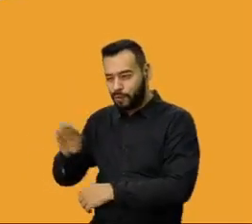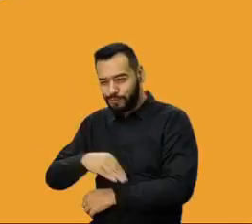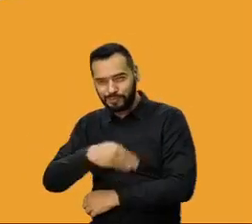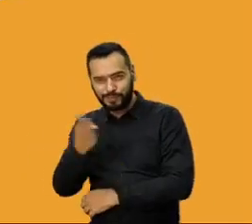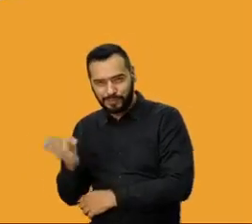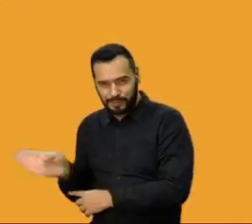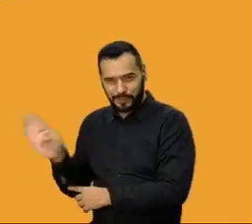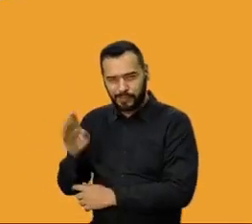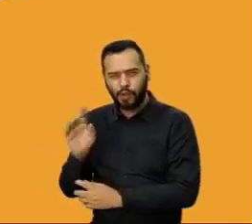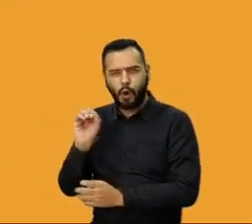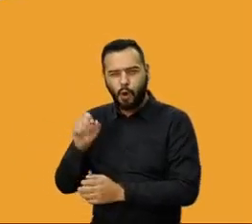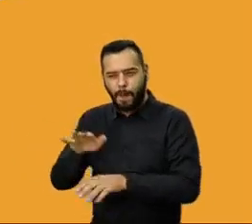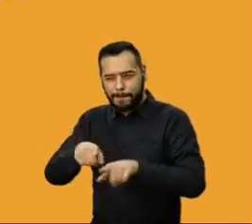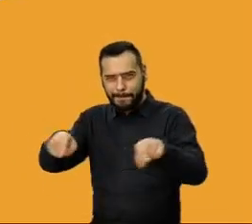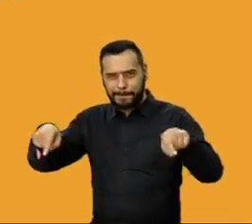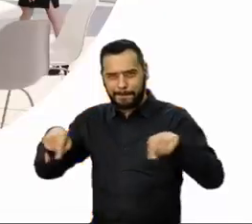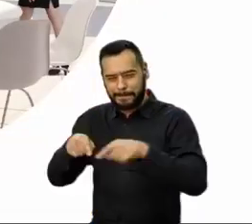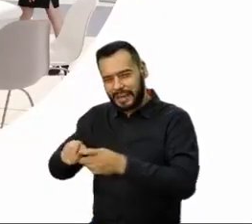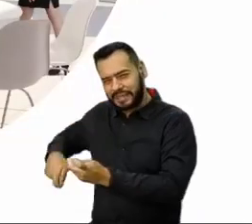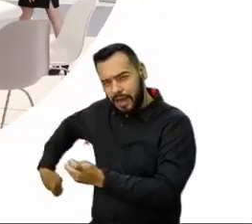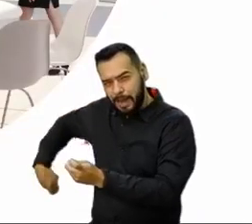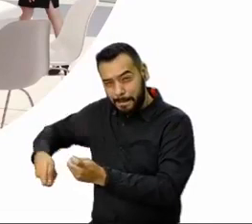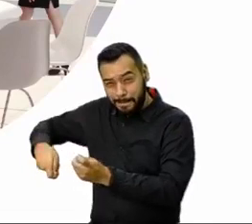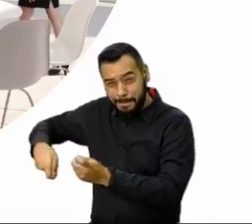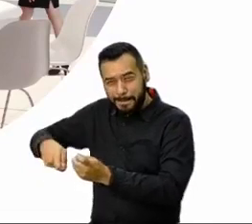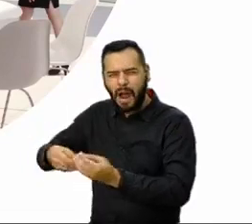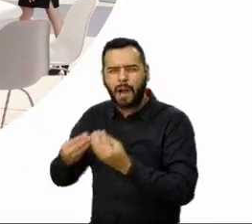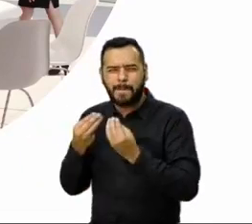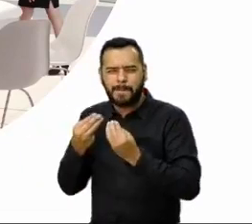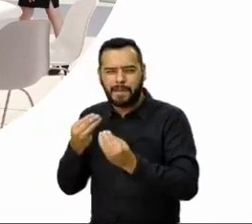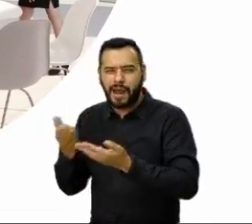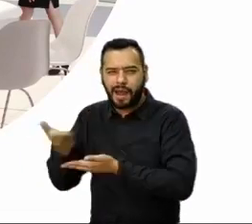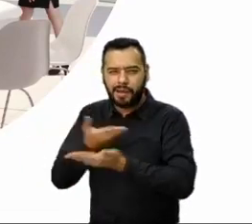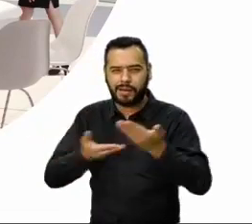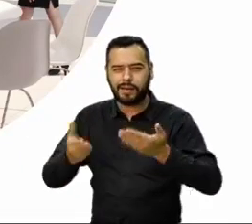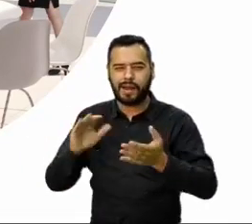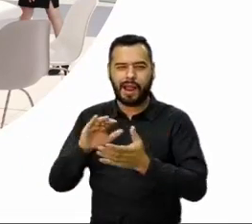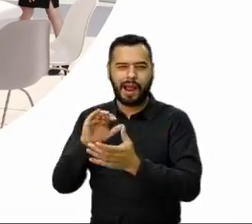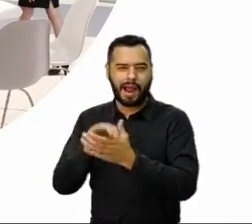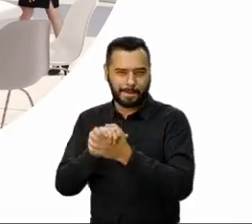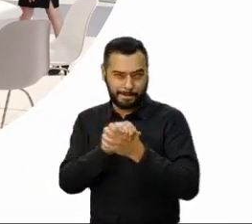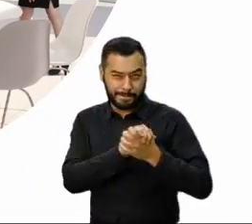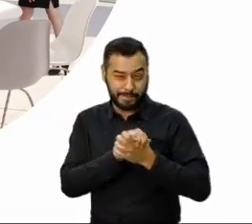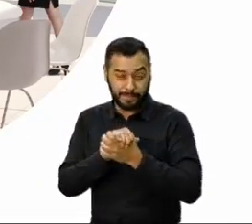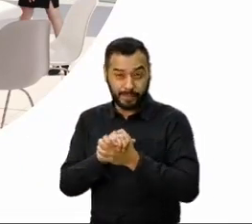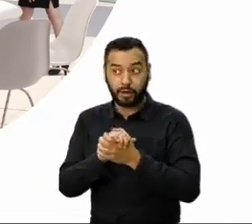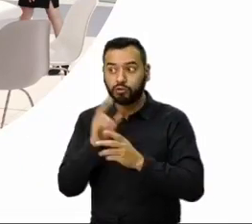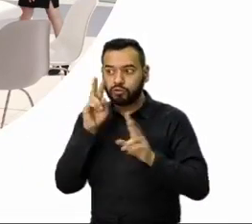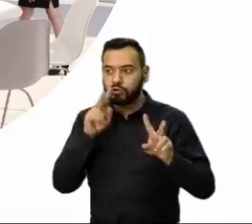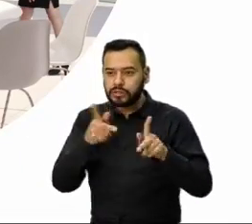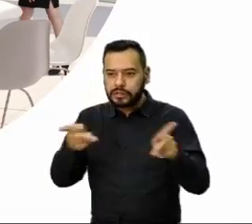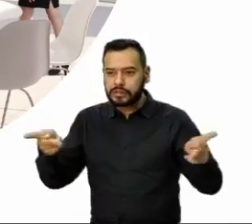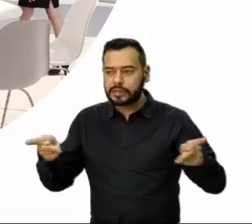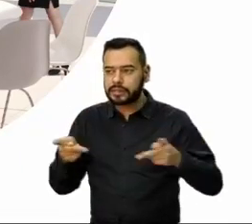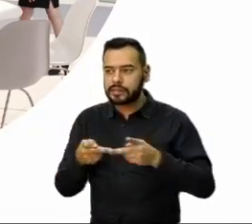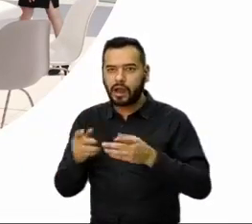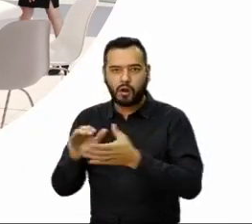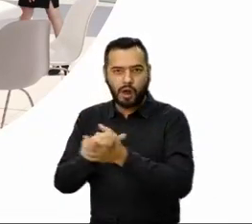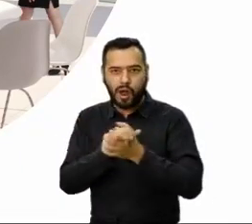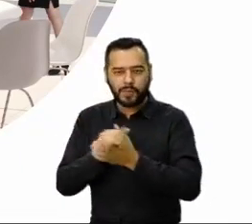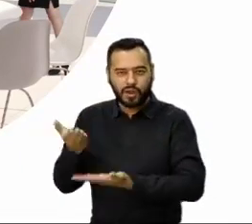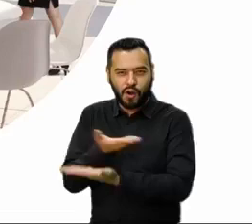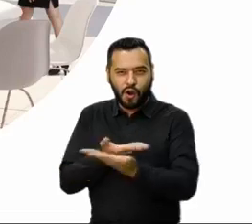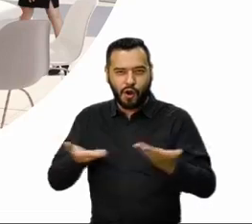pong o en la mesa de billar para compartir con nuestros amigos un salón comunal muy grande con una vista espectacular nuevamente